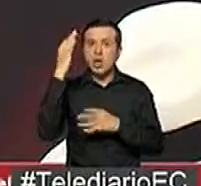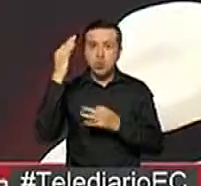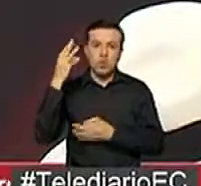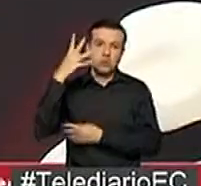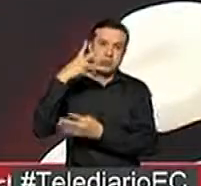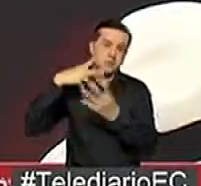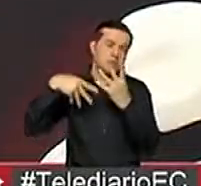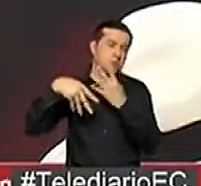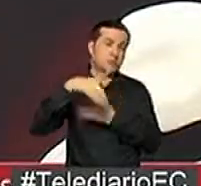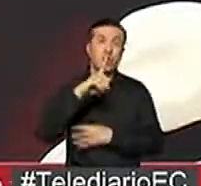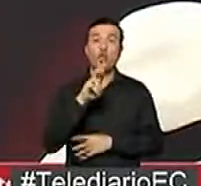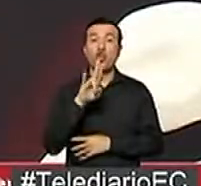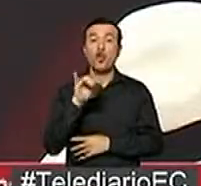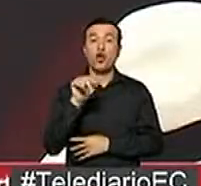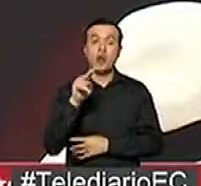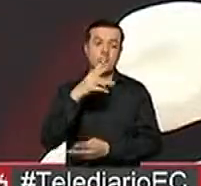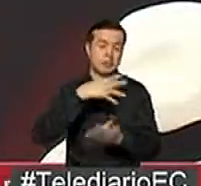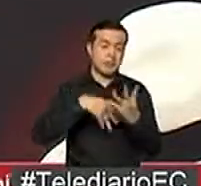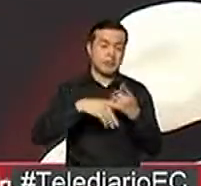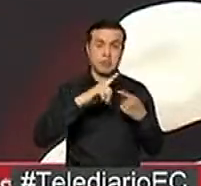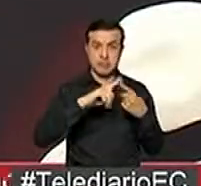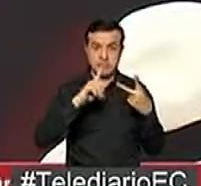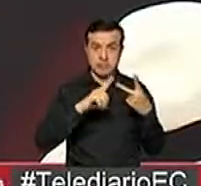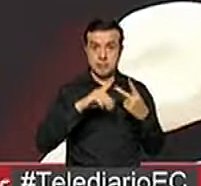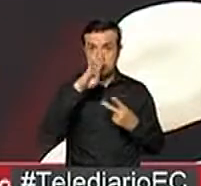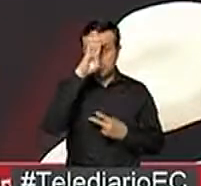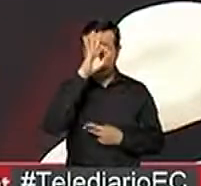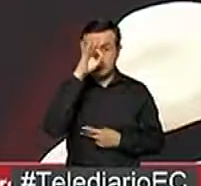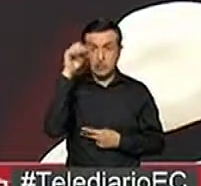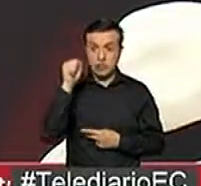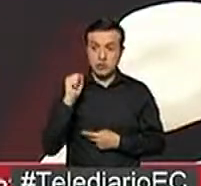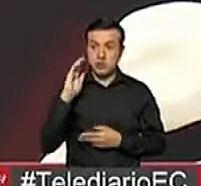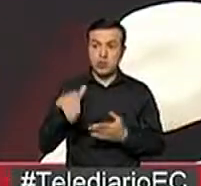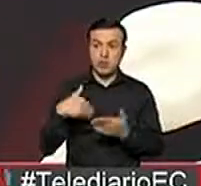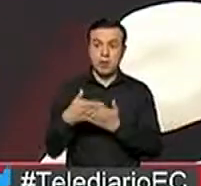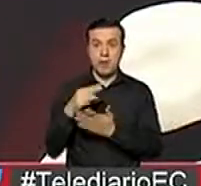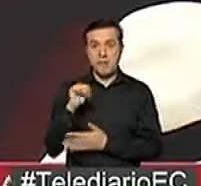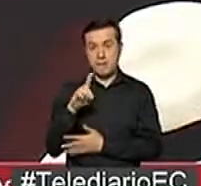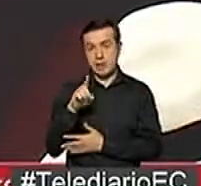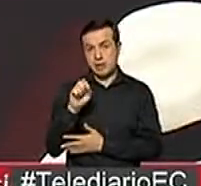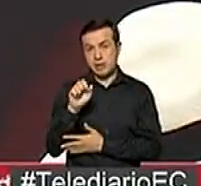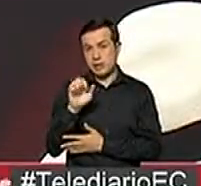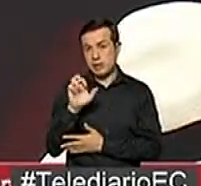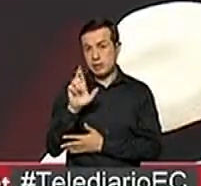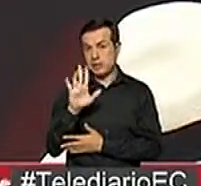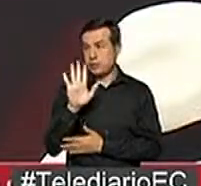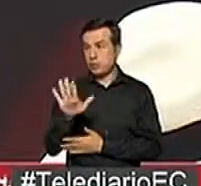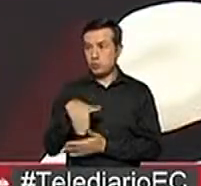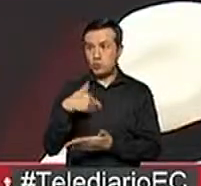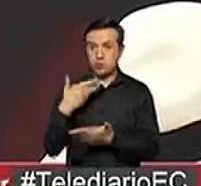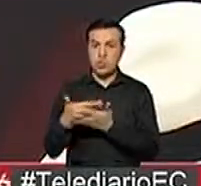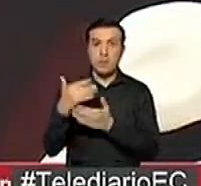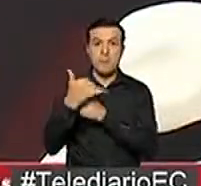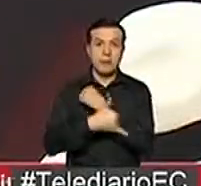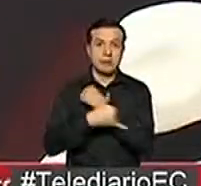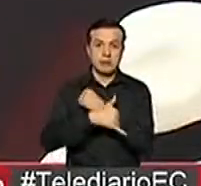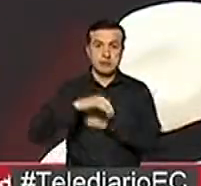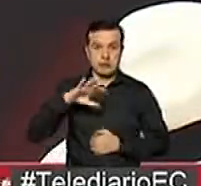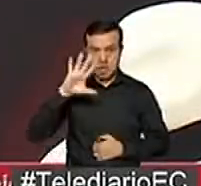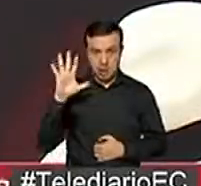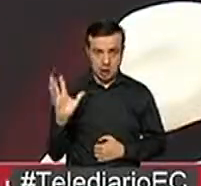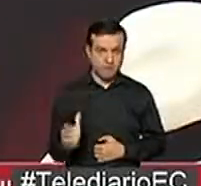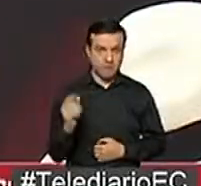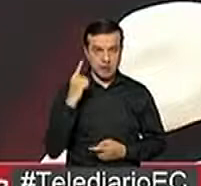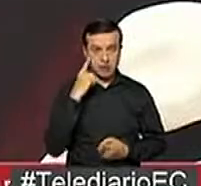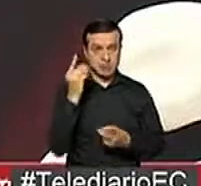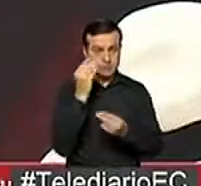huracán Dorian, mientras que el Papa Francisco llegó a Madagascar para continuar por su viaje por África. El detalle en